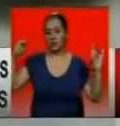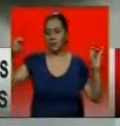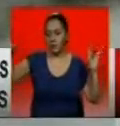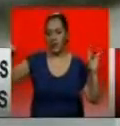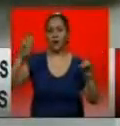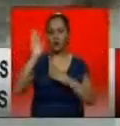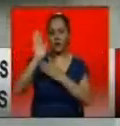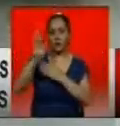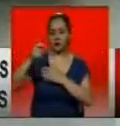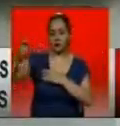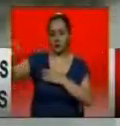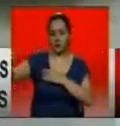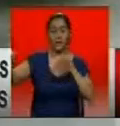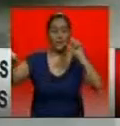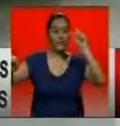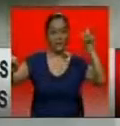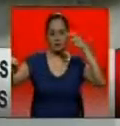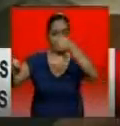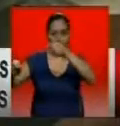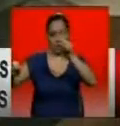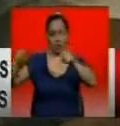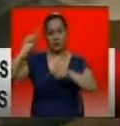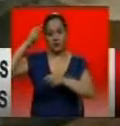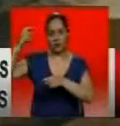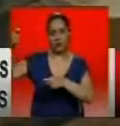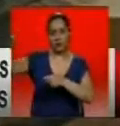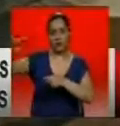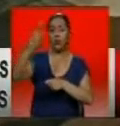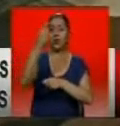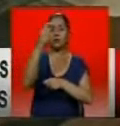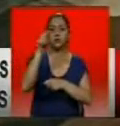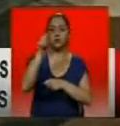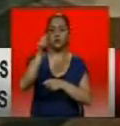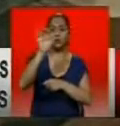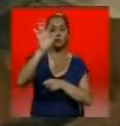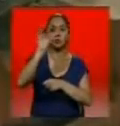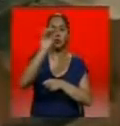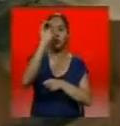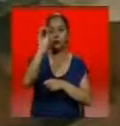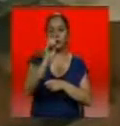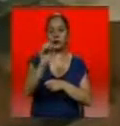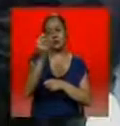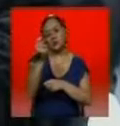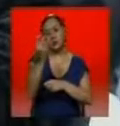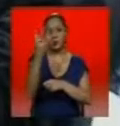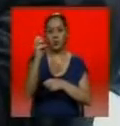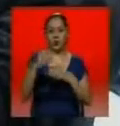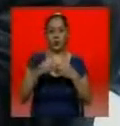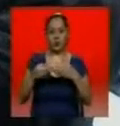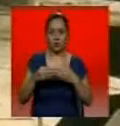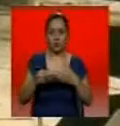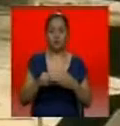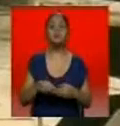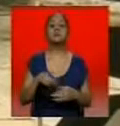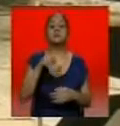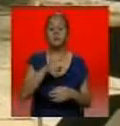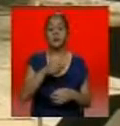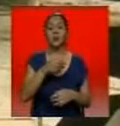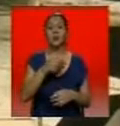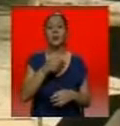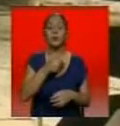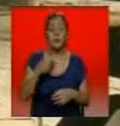seguro social que le correspondería al patrono. Esto significa el 11.5% de un salario básico unificado. El Ejecutivo señaló también que